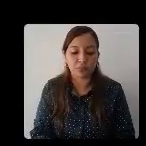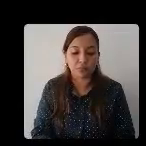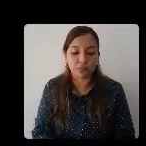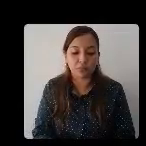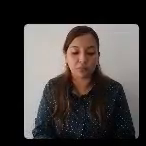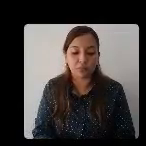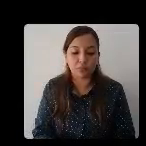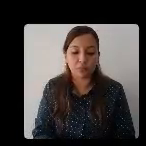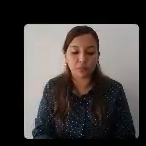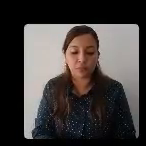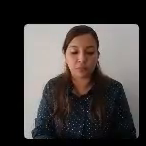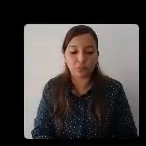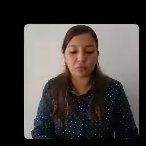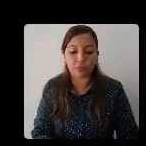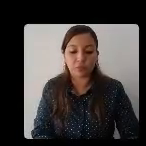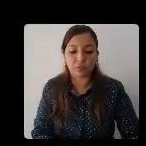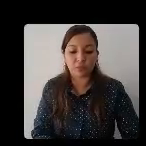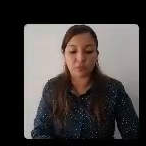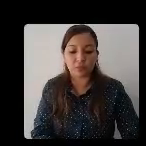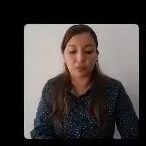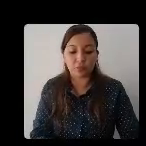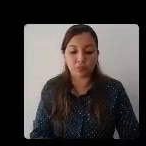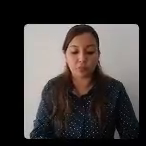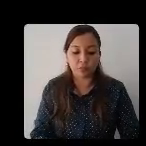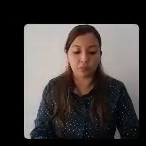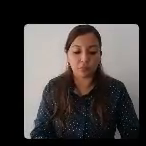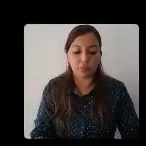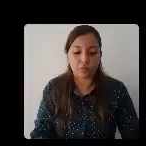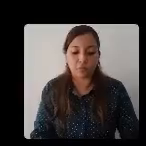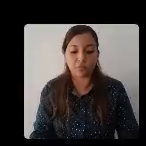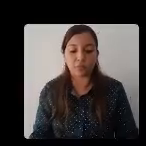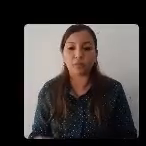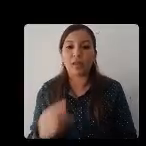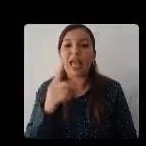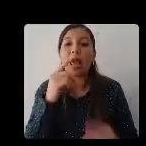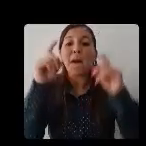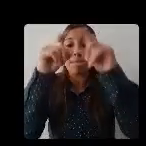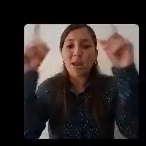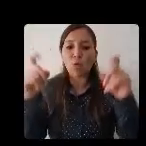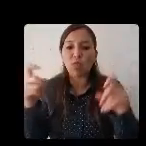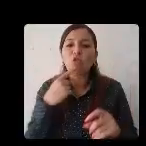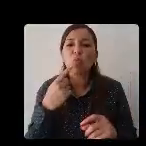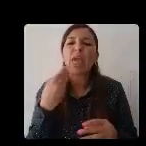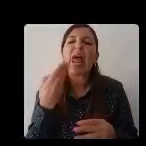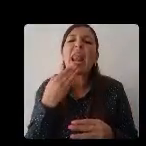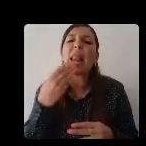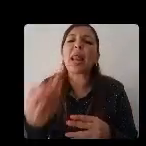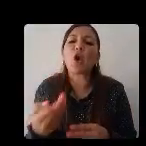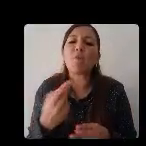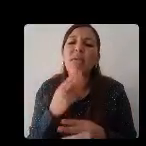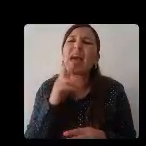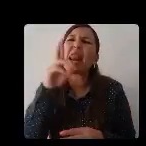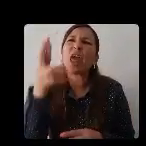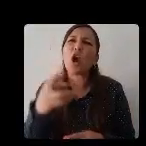a concientizar a muchos compañeros de ahí que tienen, ¿no?, en su trabajo, ¿no?, hacer pues